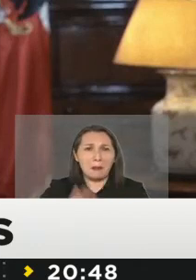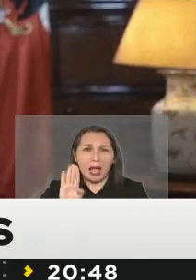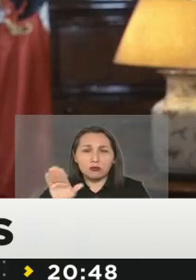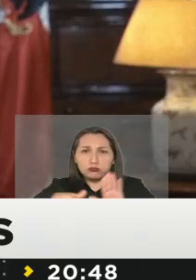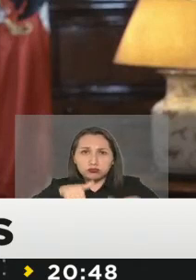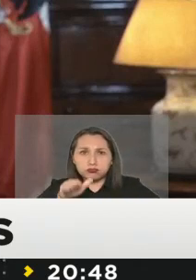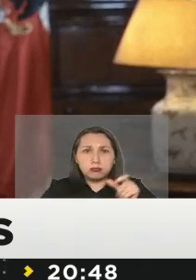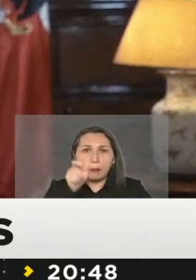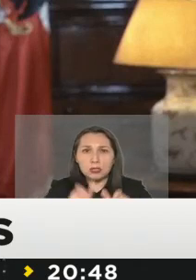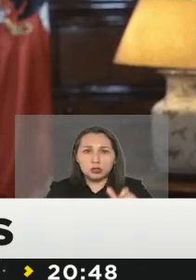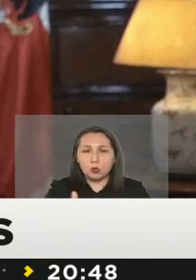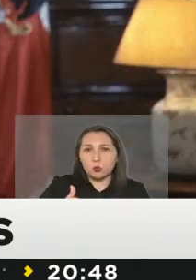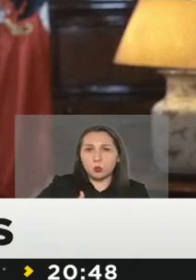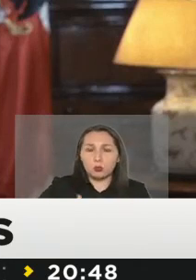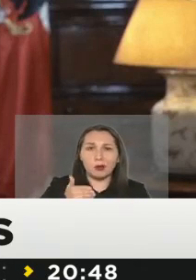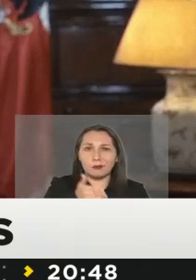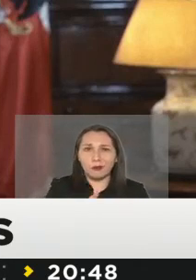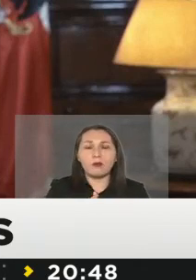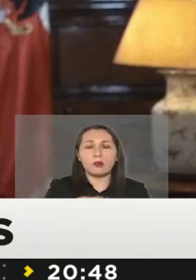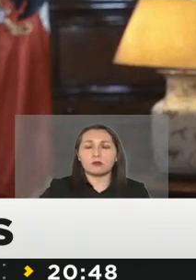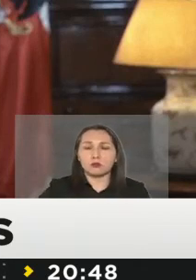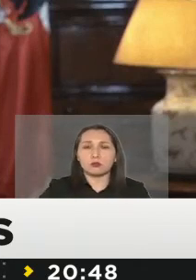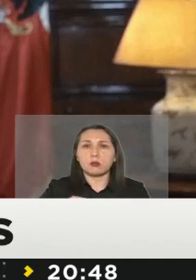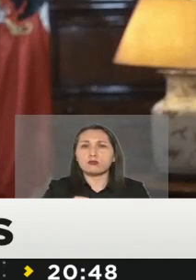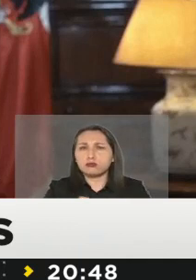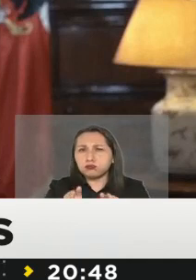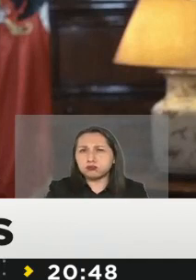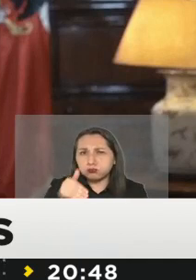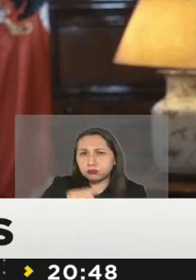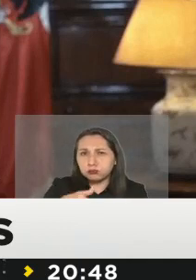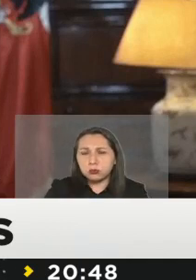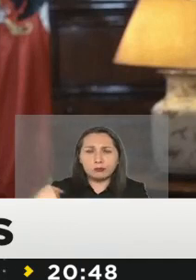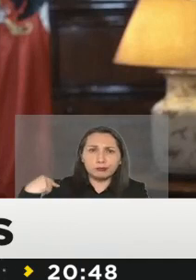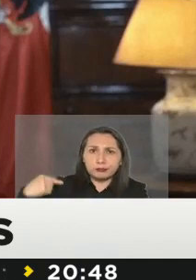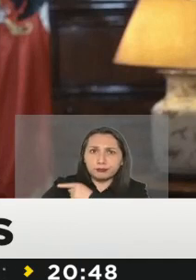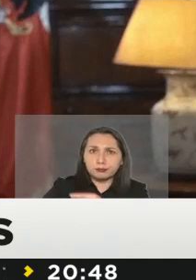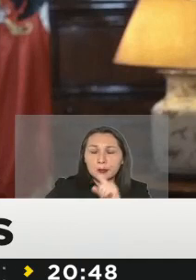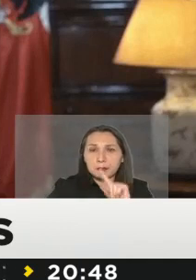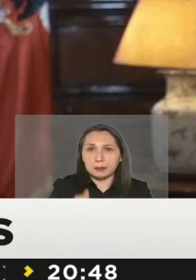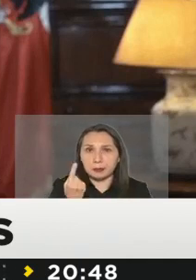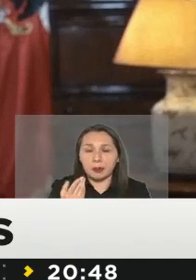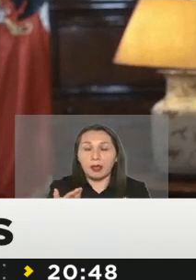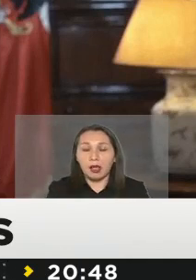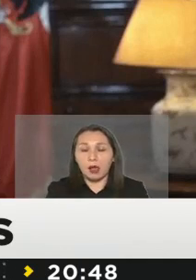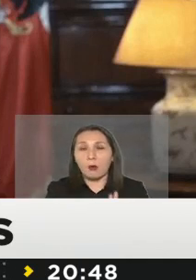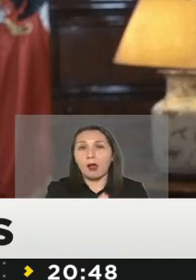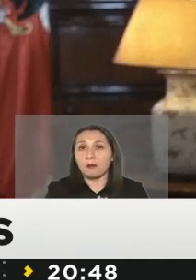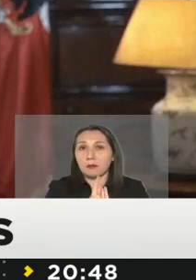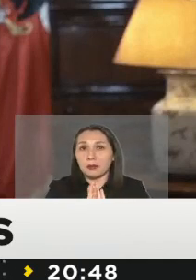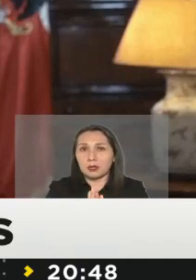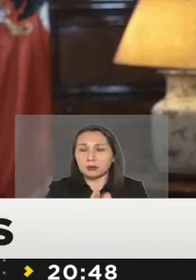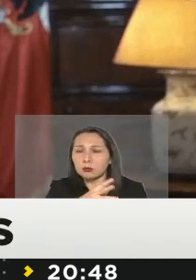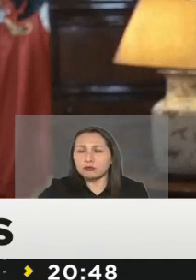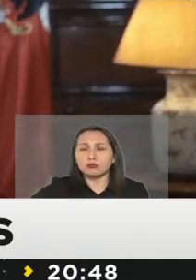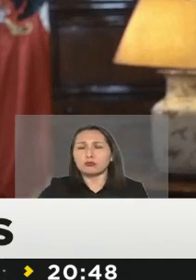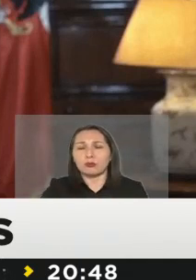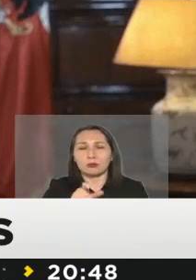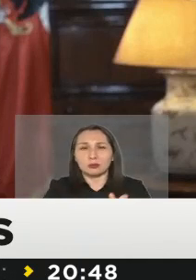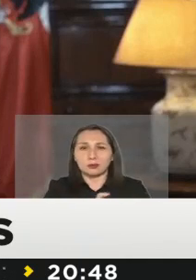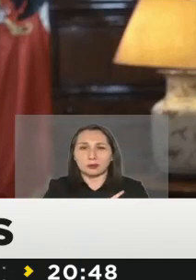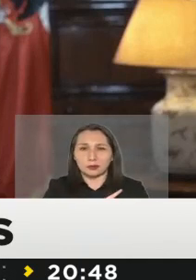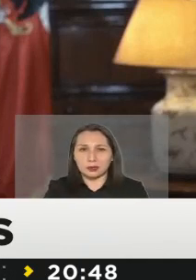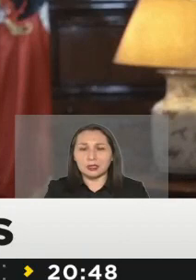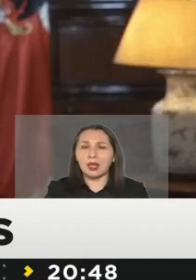convocatoria de ciudadanos y ciudadanas en las urnas en toda nuestra historia a nombre de todo chile le agradezco al